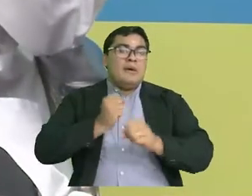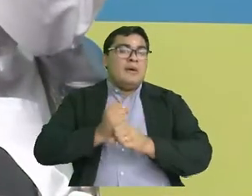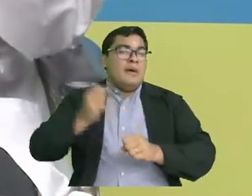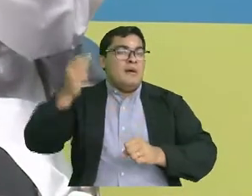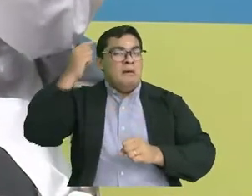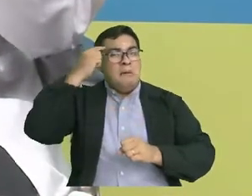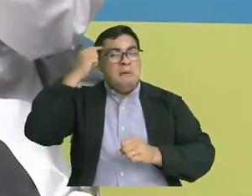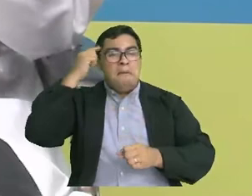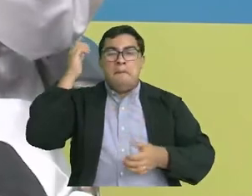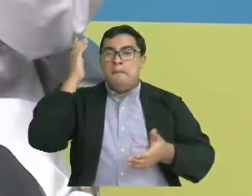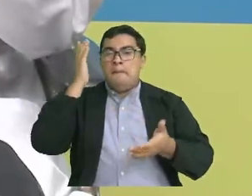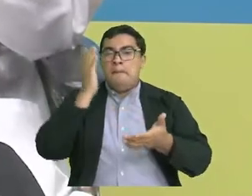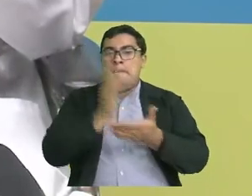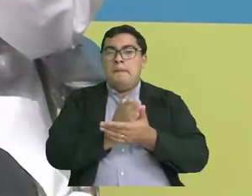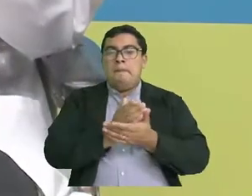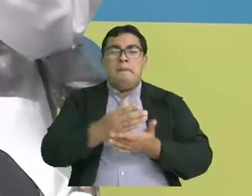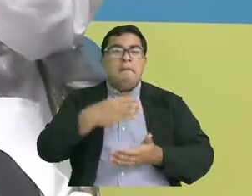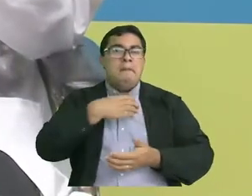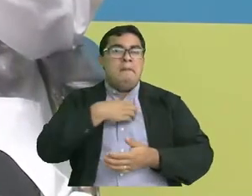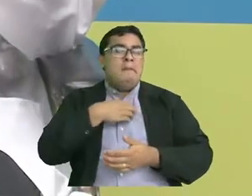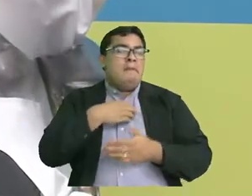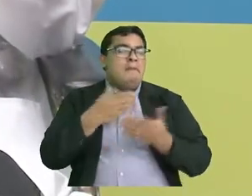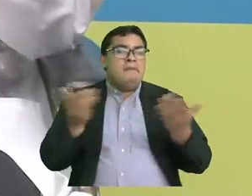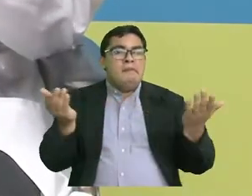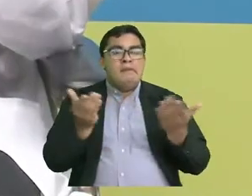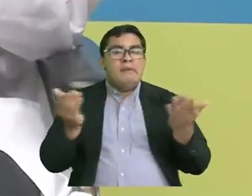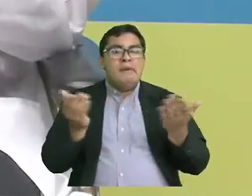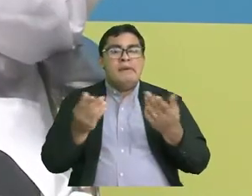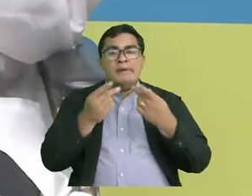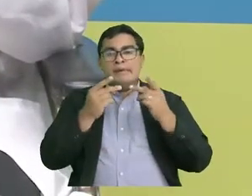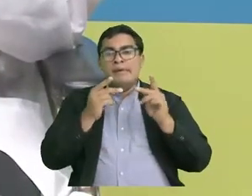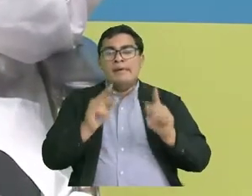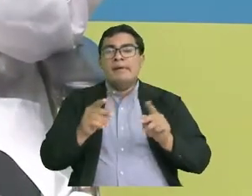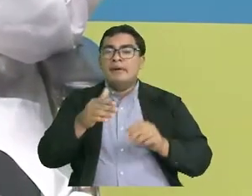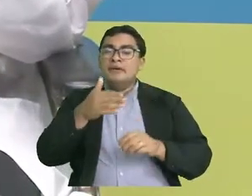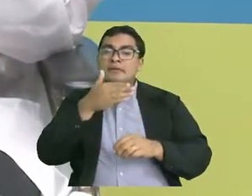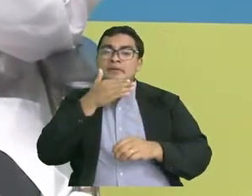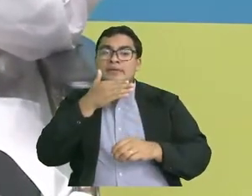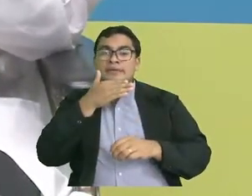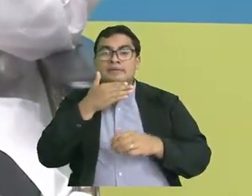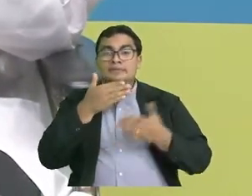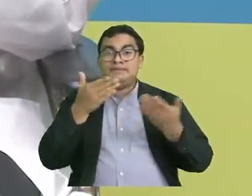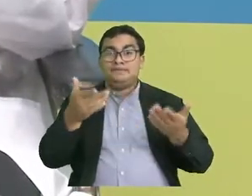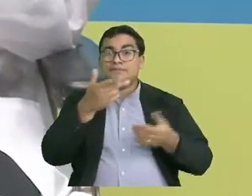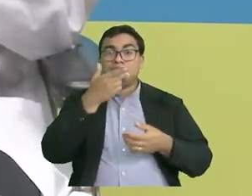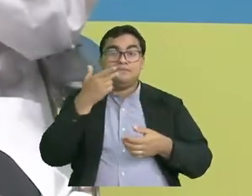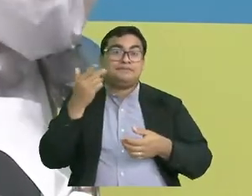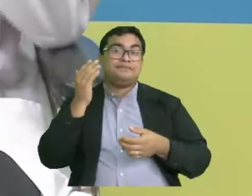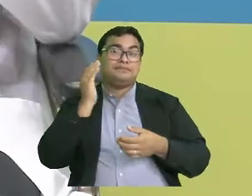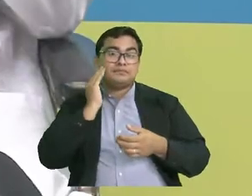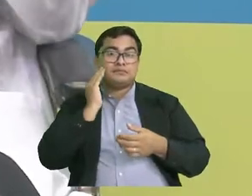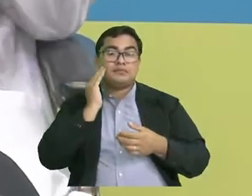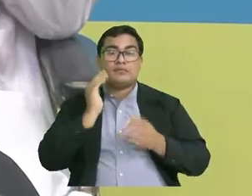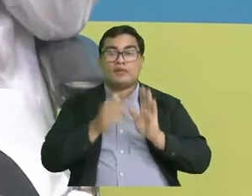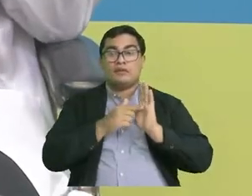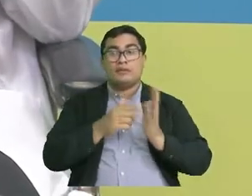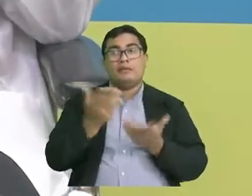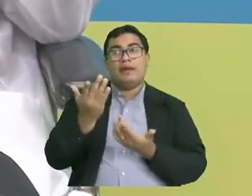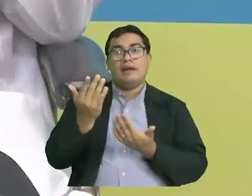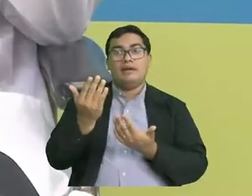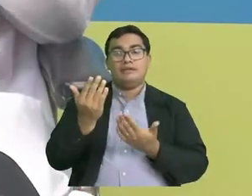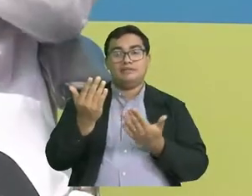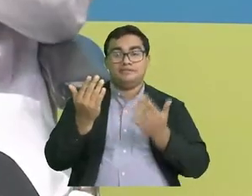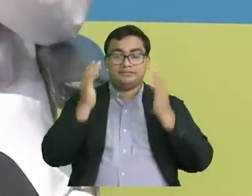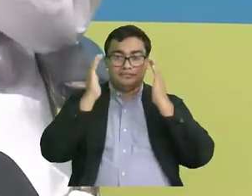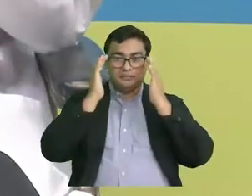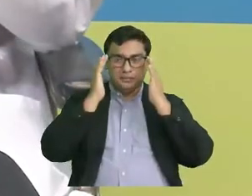su criterio. Y que ellos decidan qué van a hacer. Pero es una situación también difícil para los padres, pues decir, bueno, voy a esperar hasta que